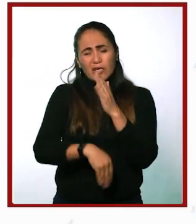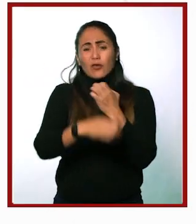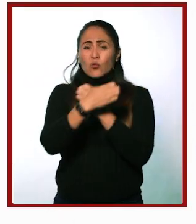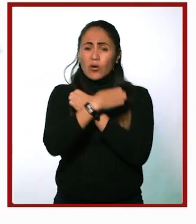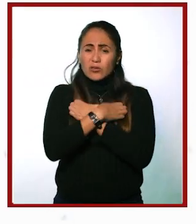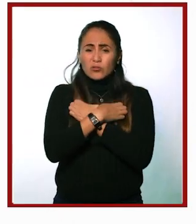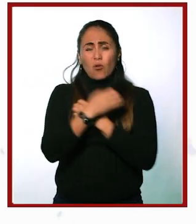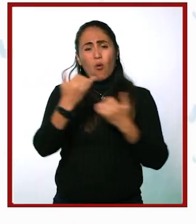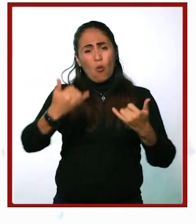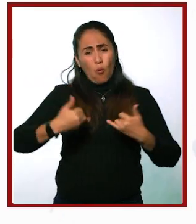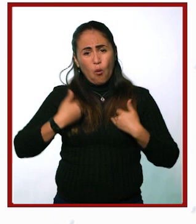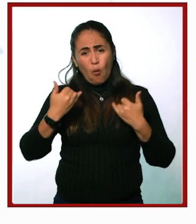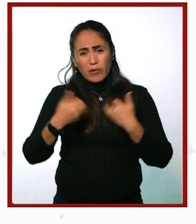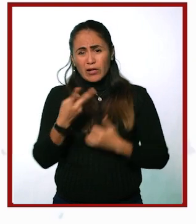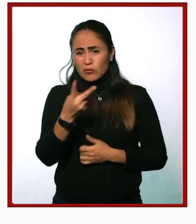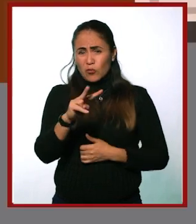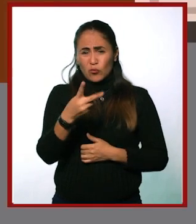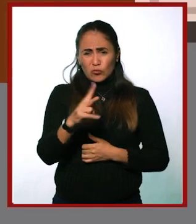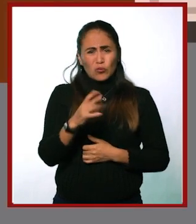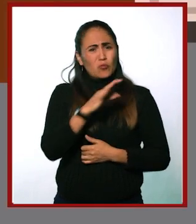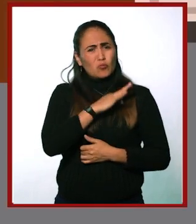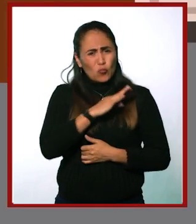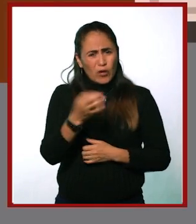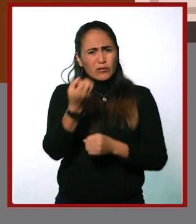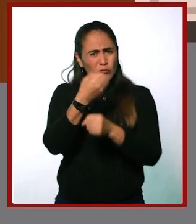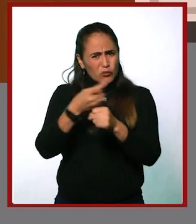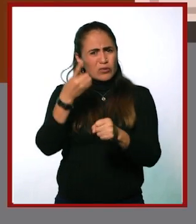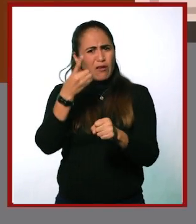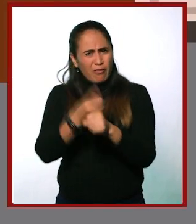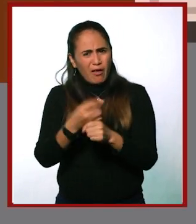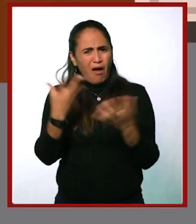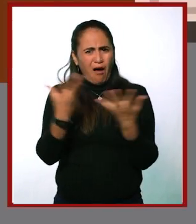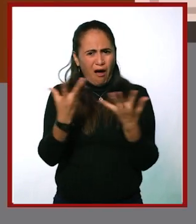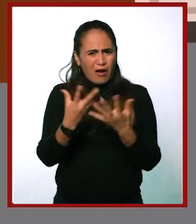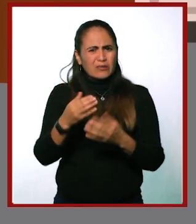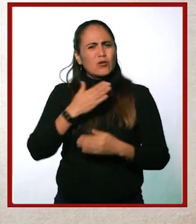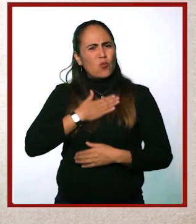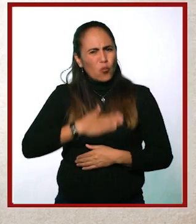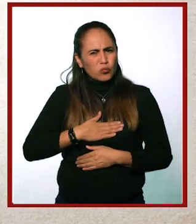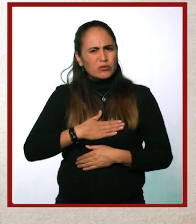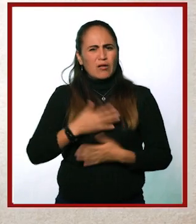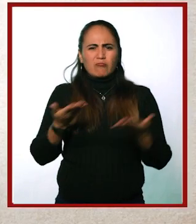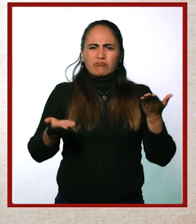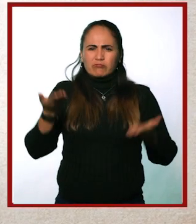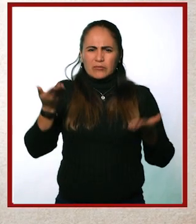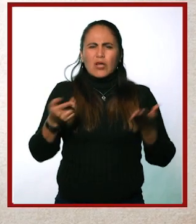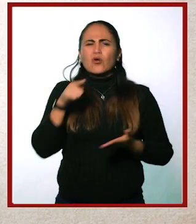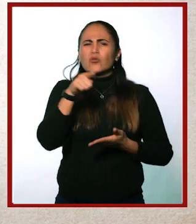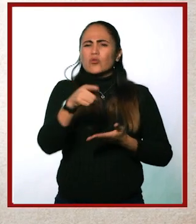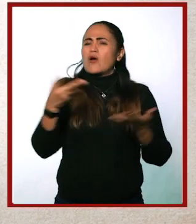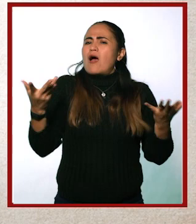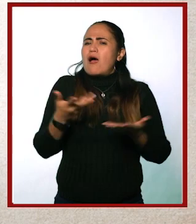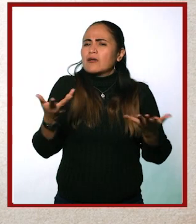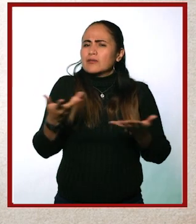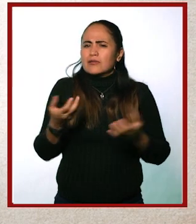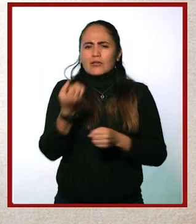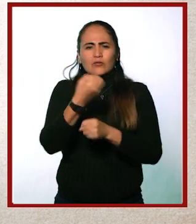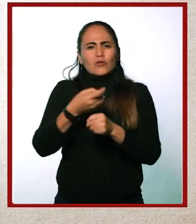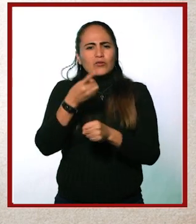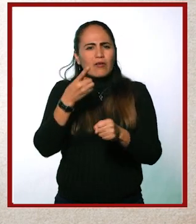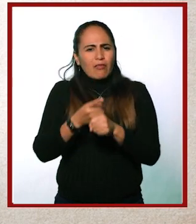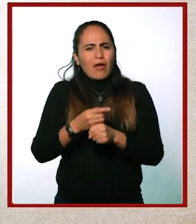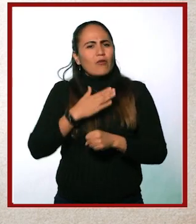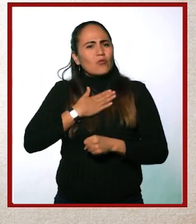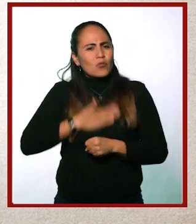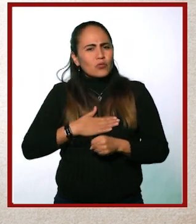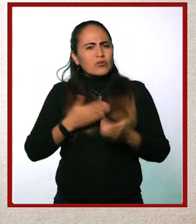y los jóvenes tienen un importante rol para construir una sociedad más justa y equitativa. ¿Qué podrías hacer para contribuir a la construcción de una